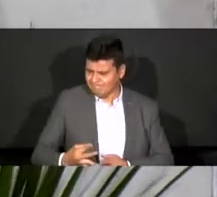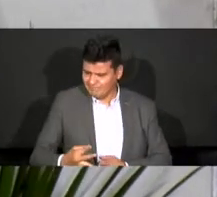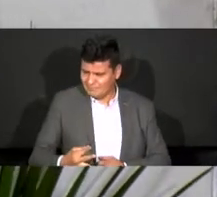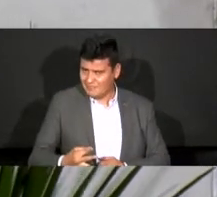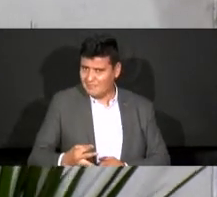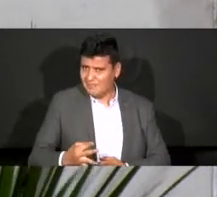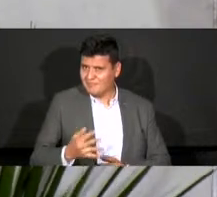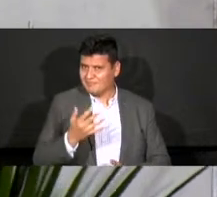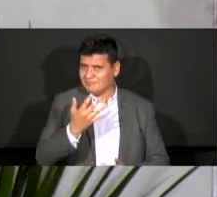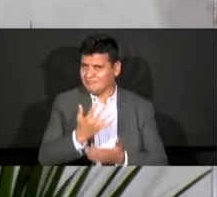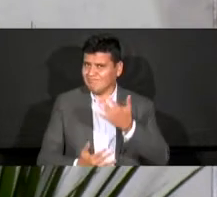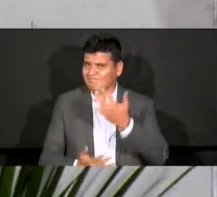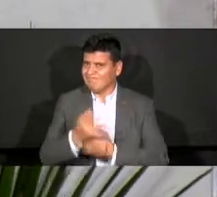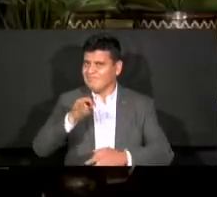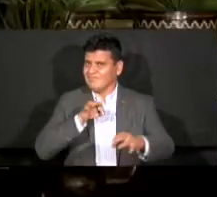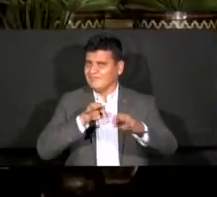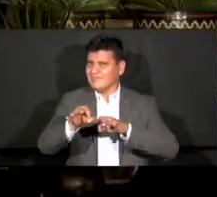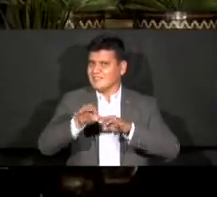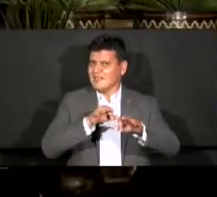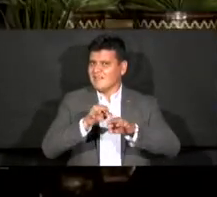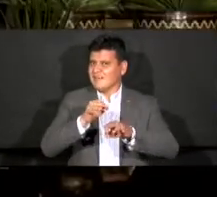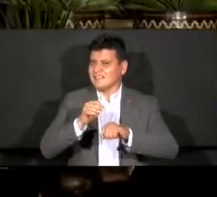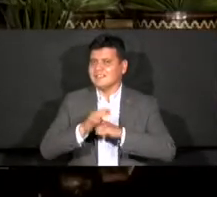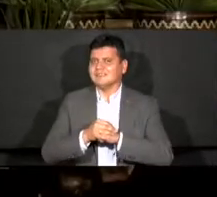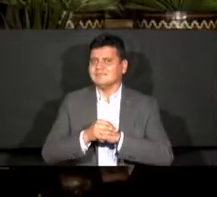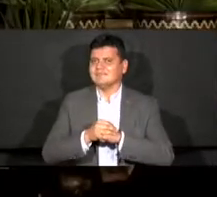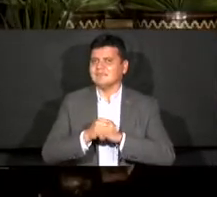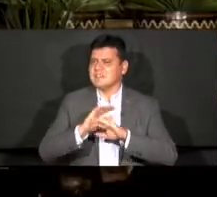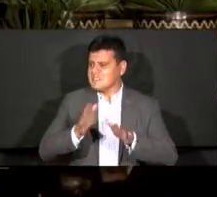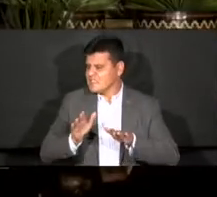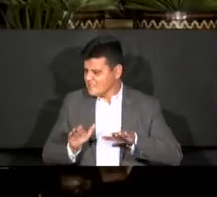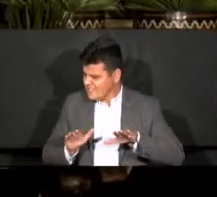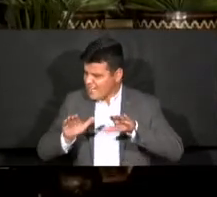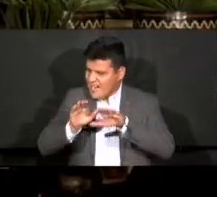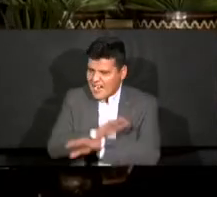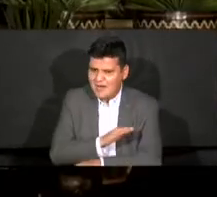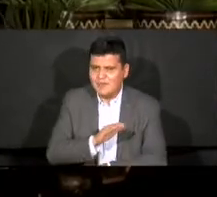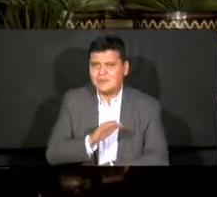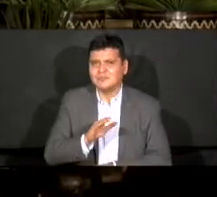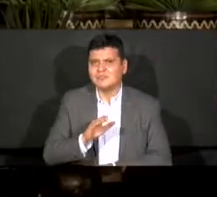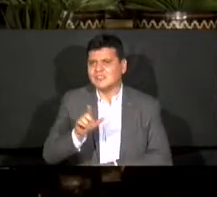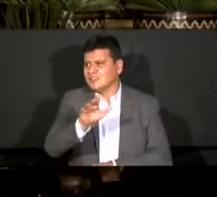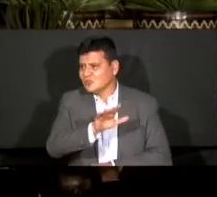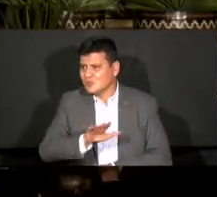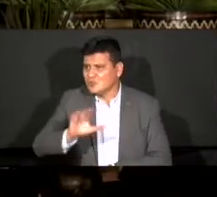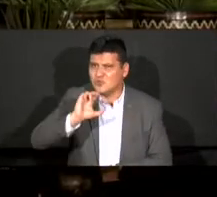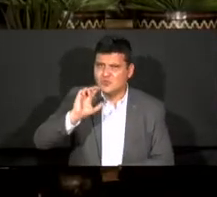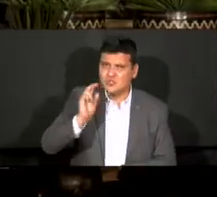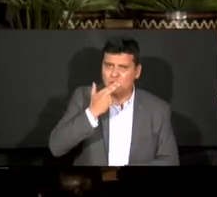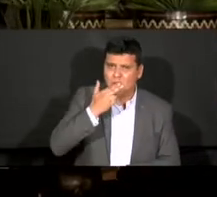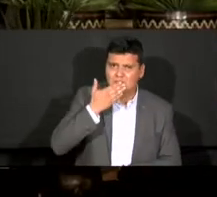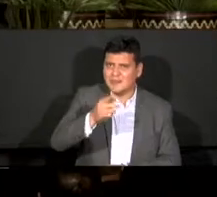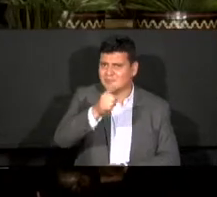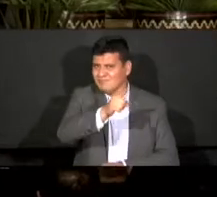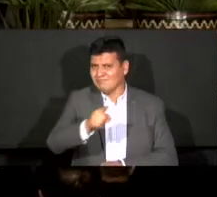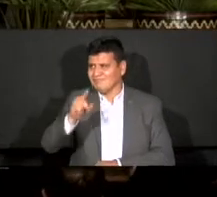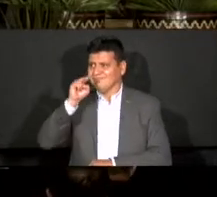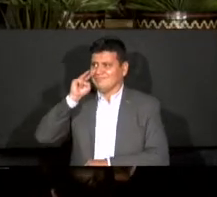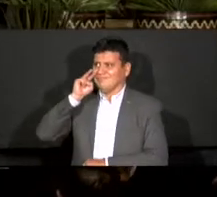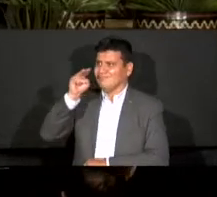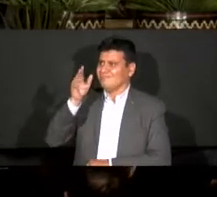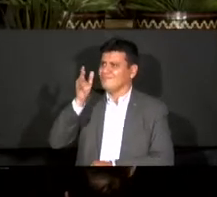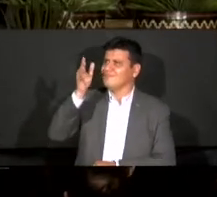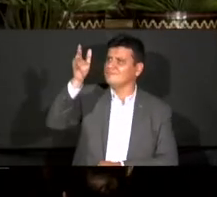damos vuelta a la página. Para los chihuahuenses de bien, es momento de ver hacia adelante.